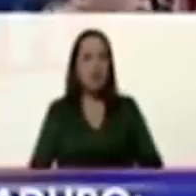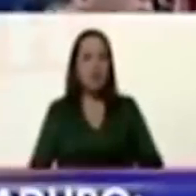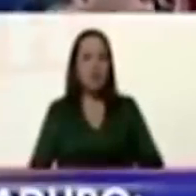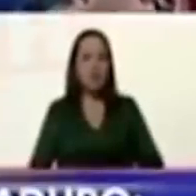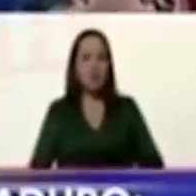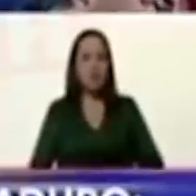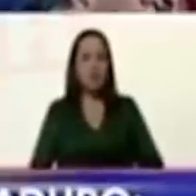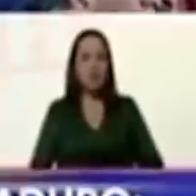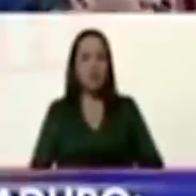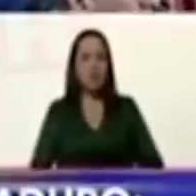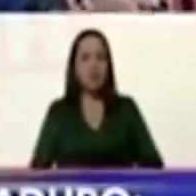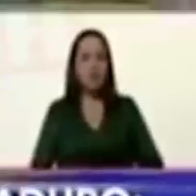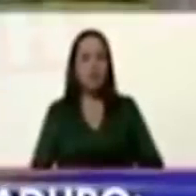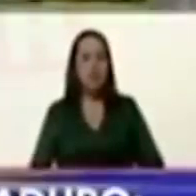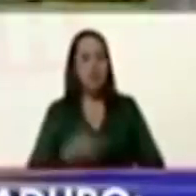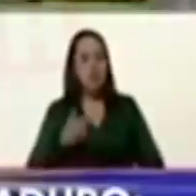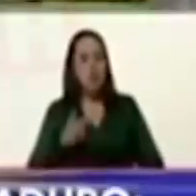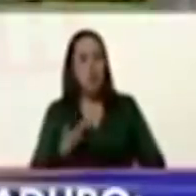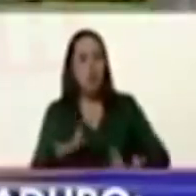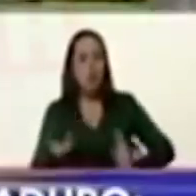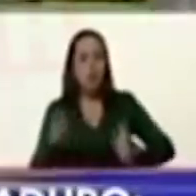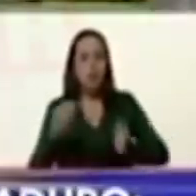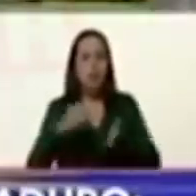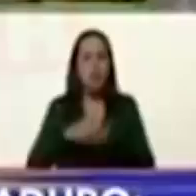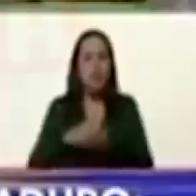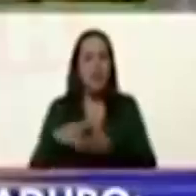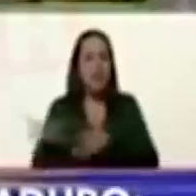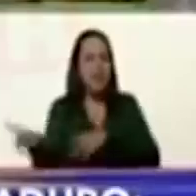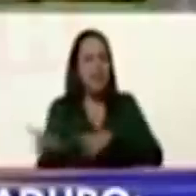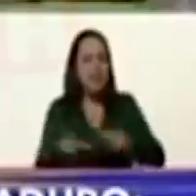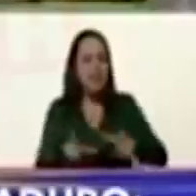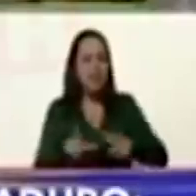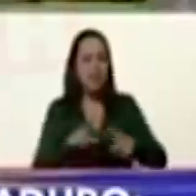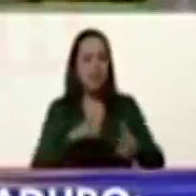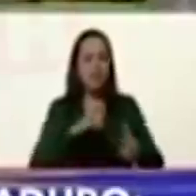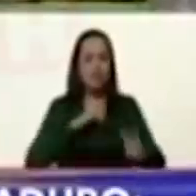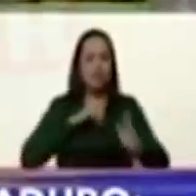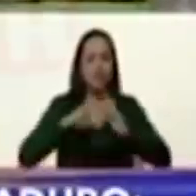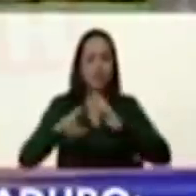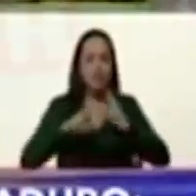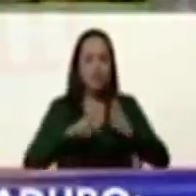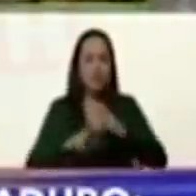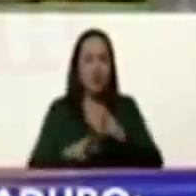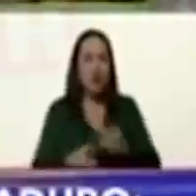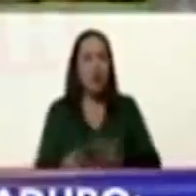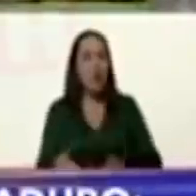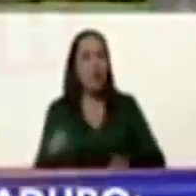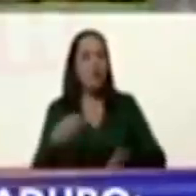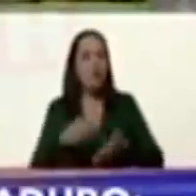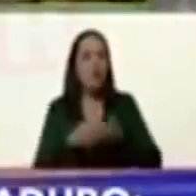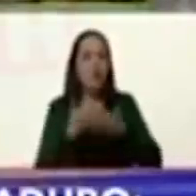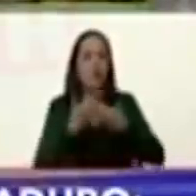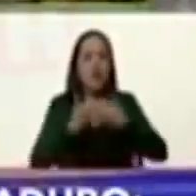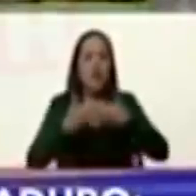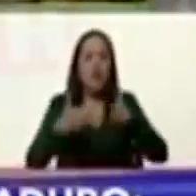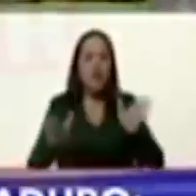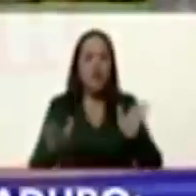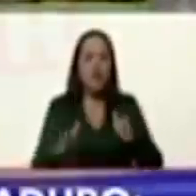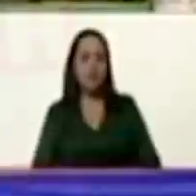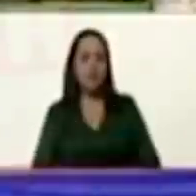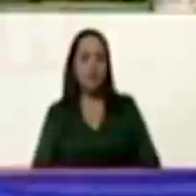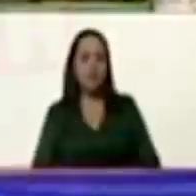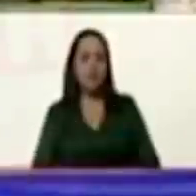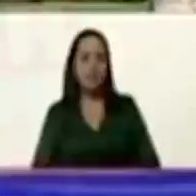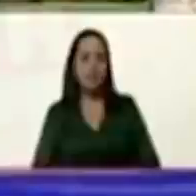camino a la prosperidad manifestó nicolás maduro en cadena nacional maduro reiteró al mandatario norteamericano que mi mensaje